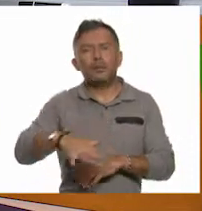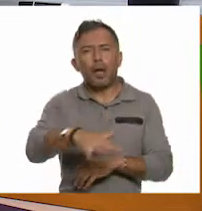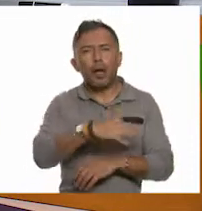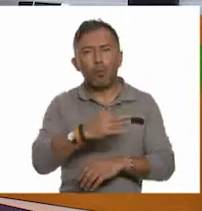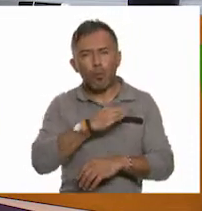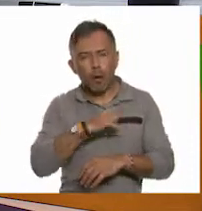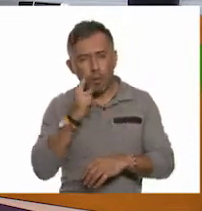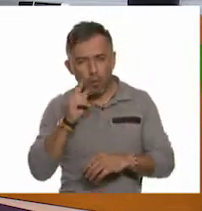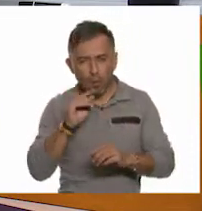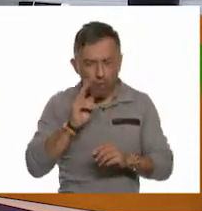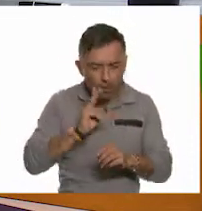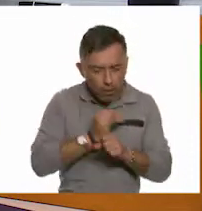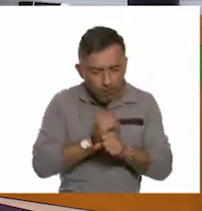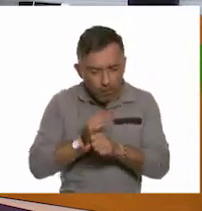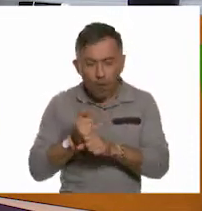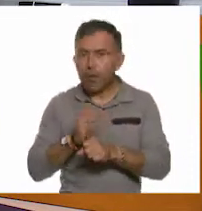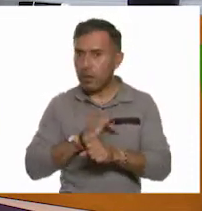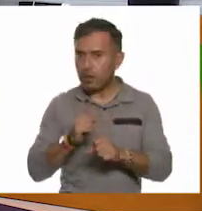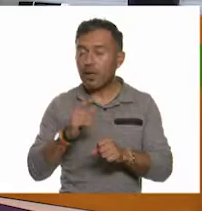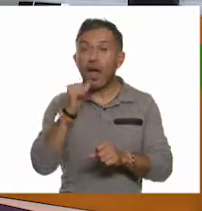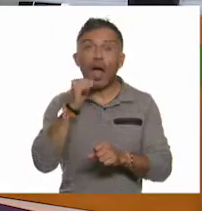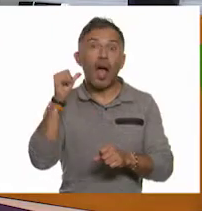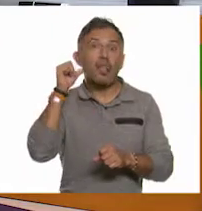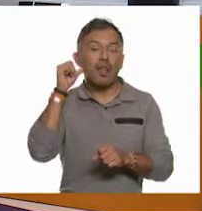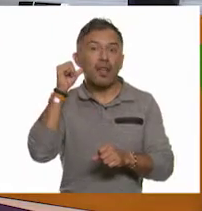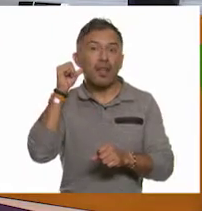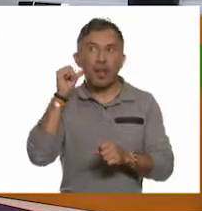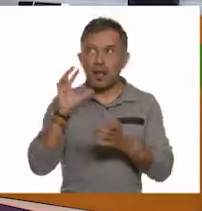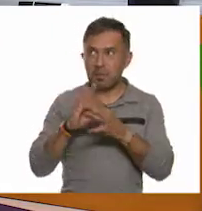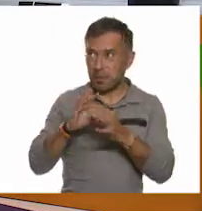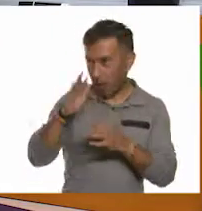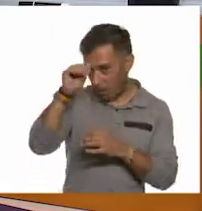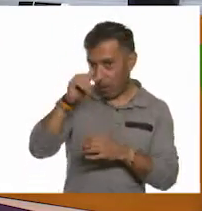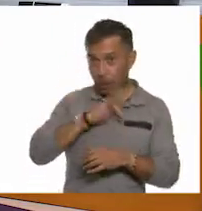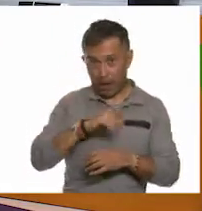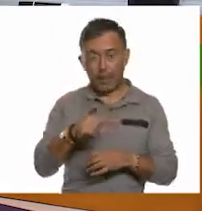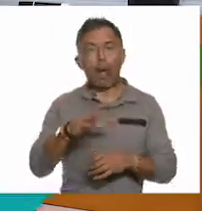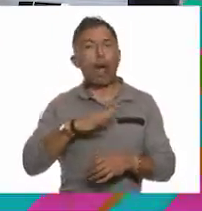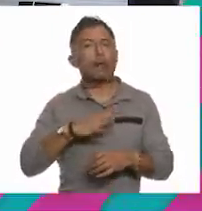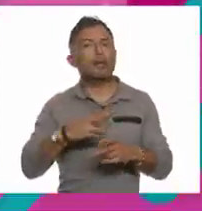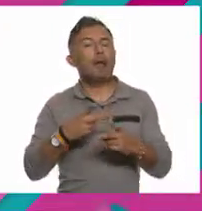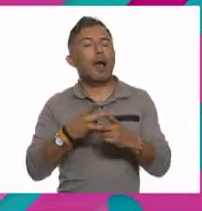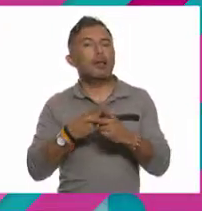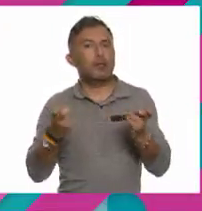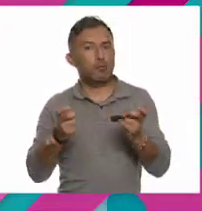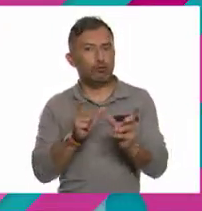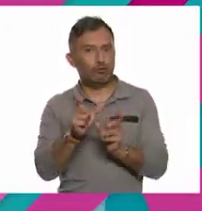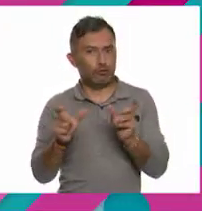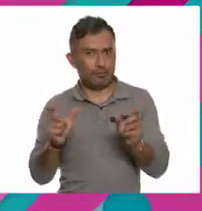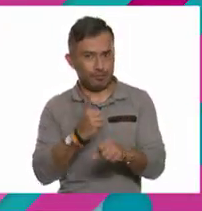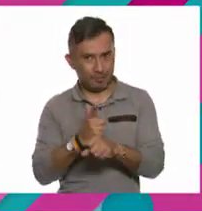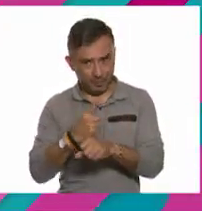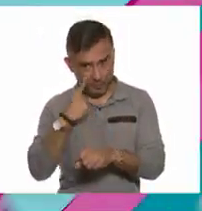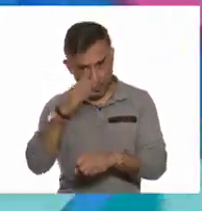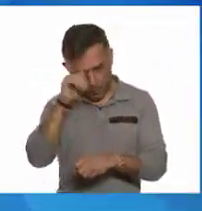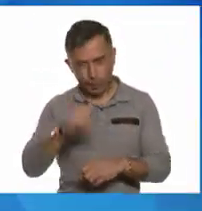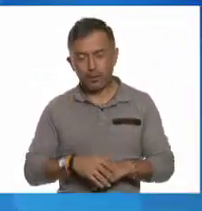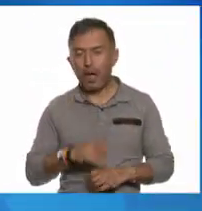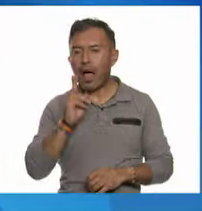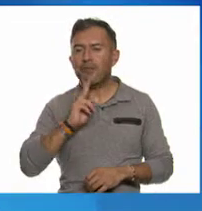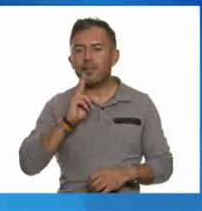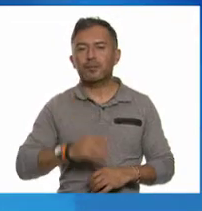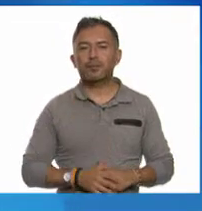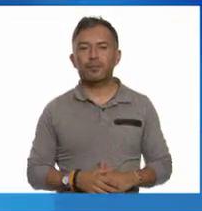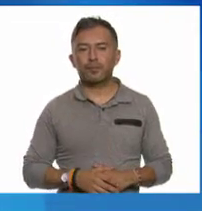ahí vamos explorando, perfecto, ¿no? Repasando un poco lo que vimos ayer. Ajá. Recuerda que vamos a encontrar adjetivos. ¿De Muy acuerdo? bien, muy bien. A ver, Mariana, vente.